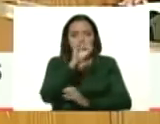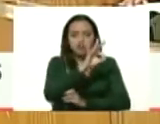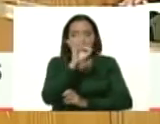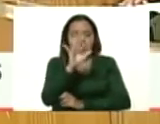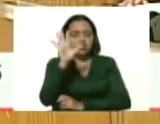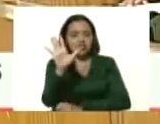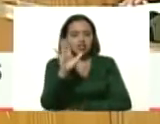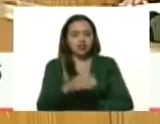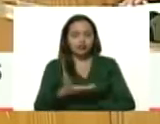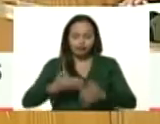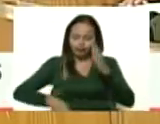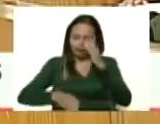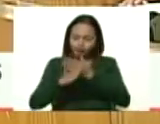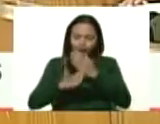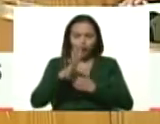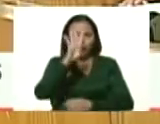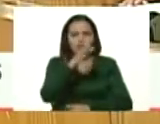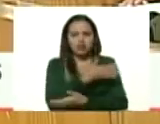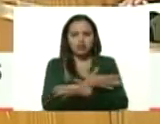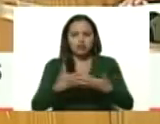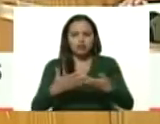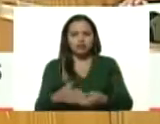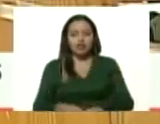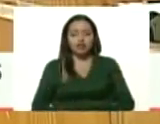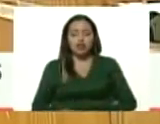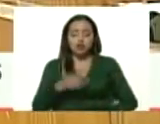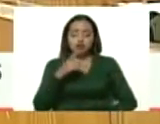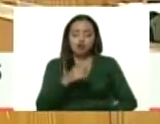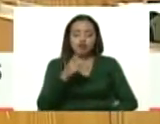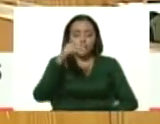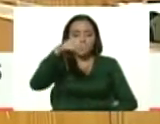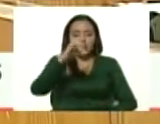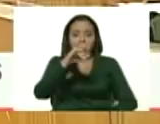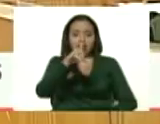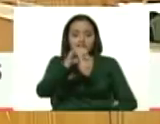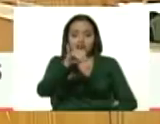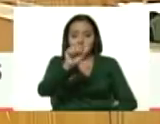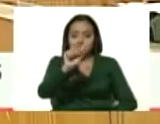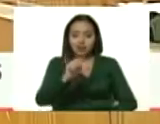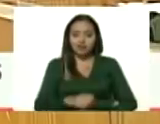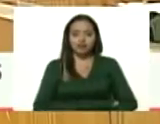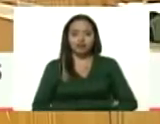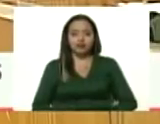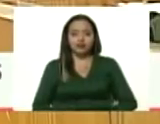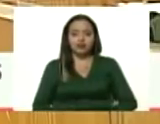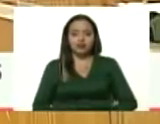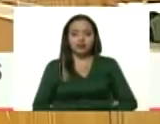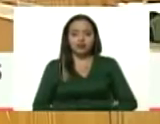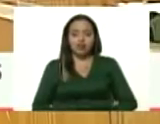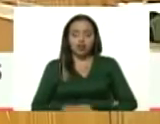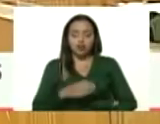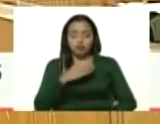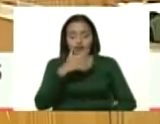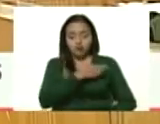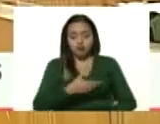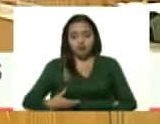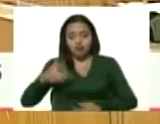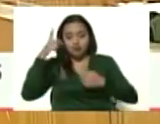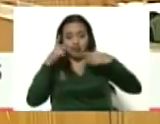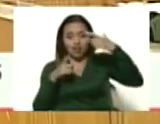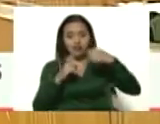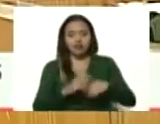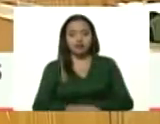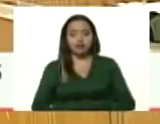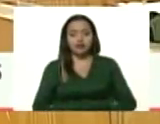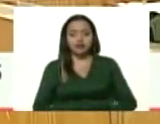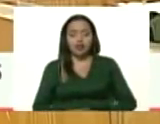3.295.335, rumbo a 4 millones, tu Milicia Nacional Bolivariana. Comandante supremo Hugo Chávez, la milicia de la patria. General